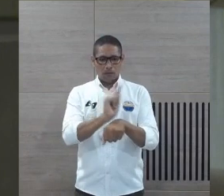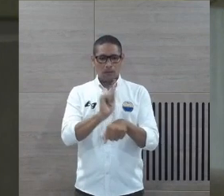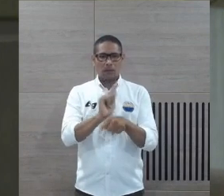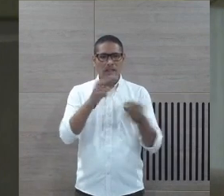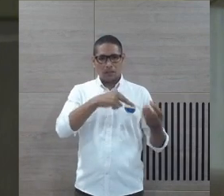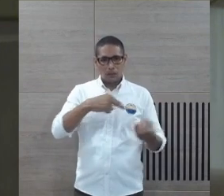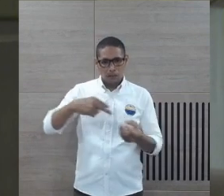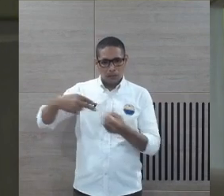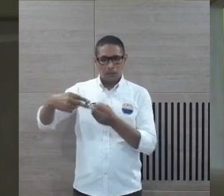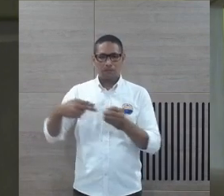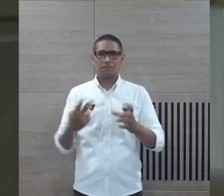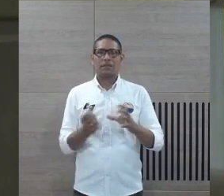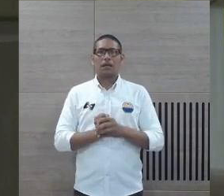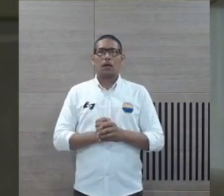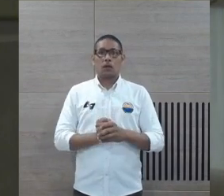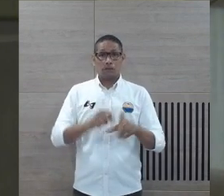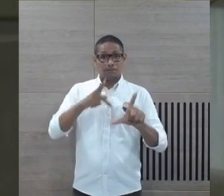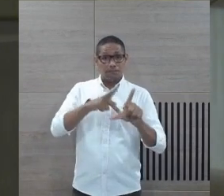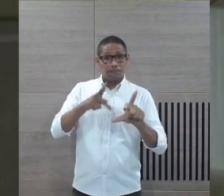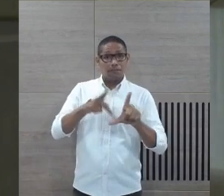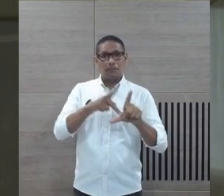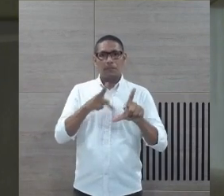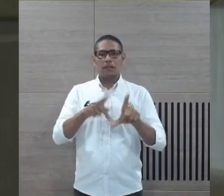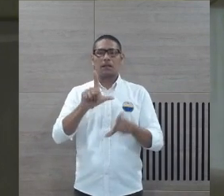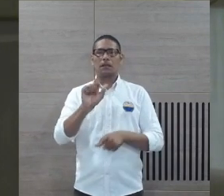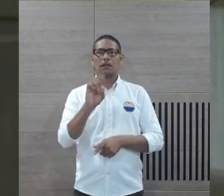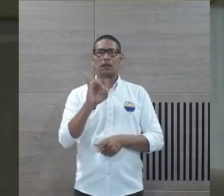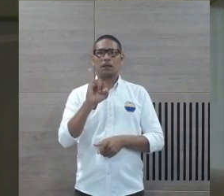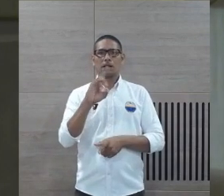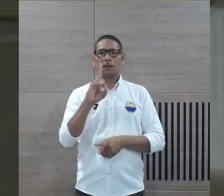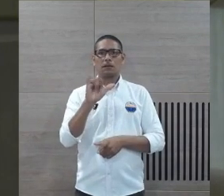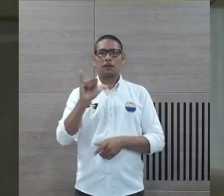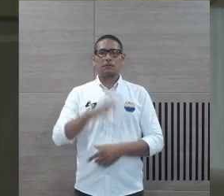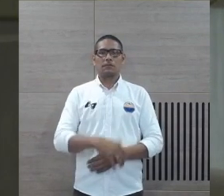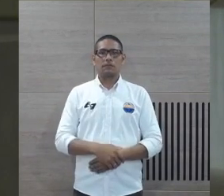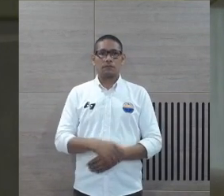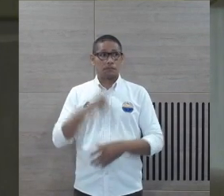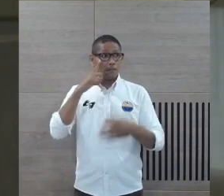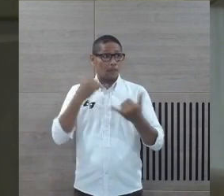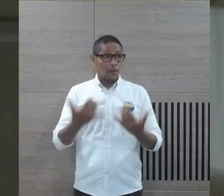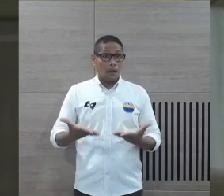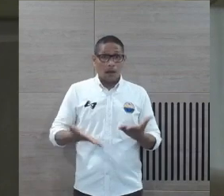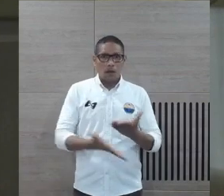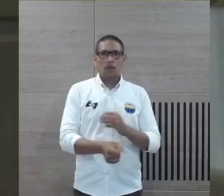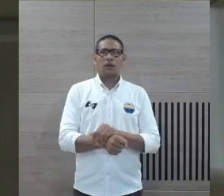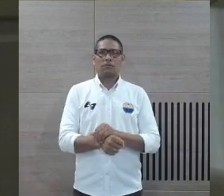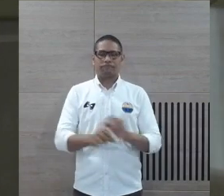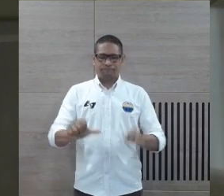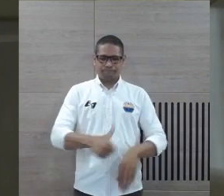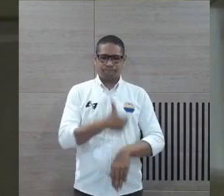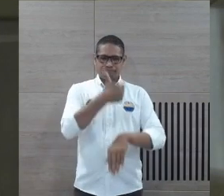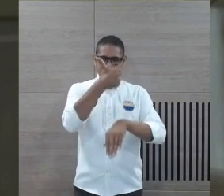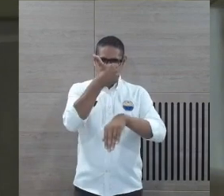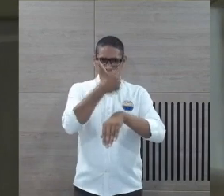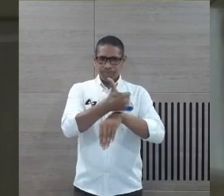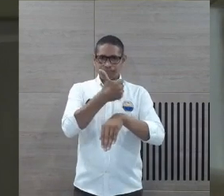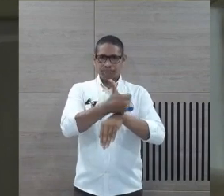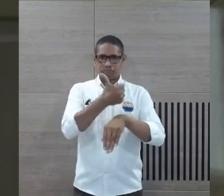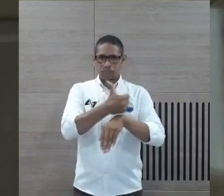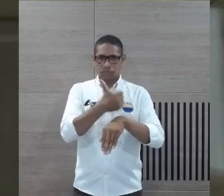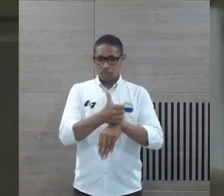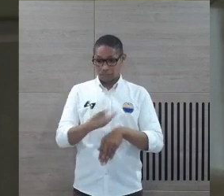Méndez. A continuación, el doctor Pablo Vera Salazar hace entrega al IED, en representación de los graduados anteriormente mencionados,